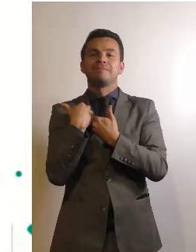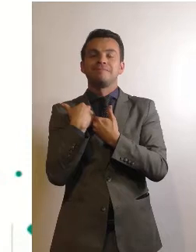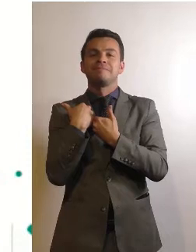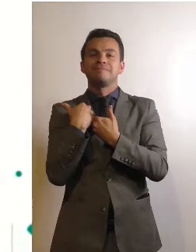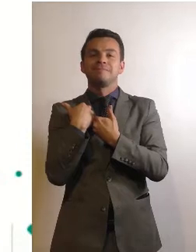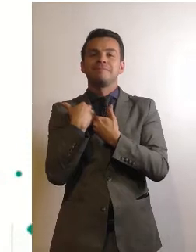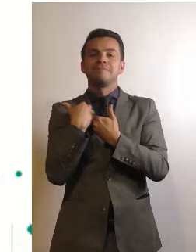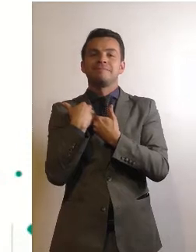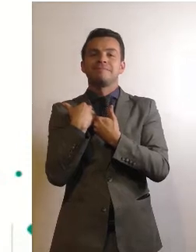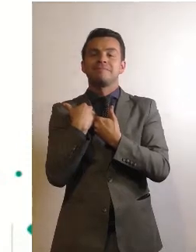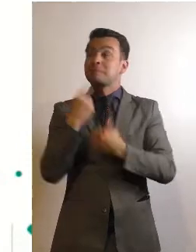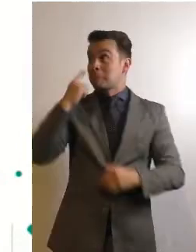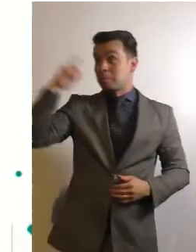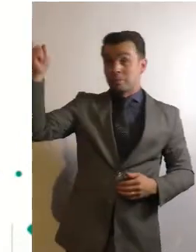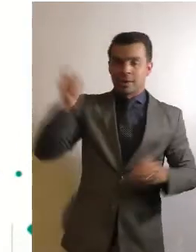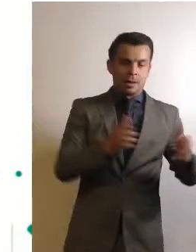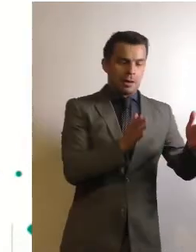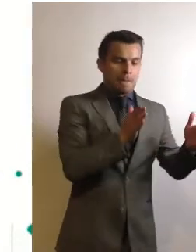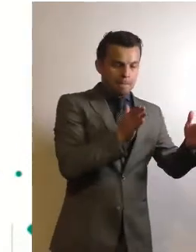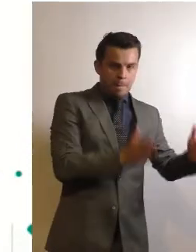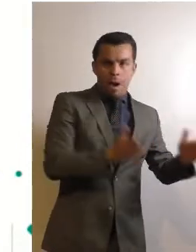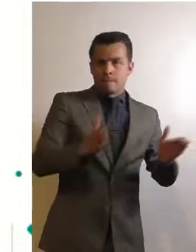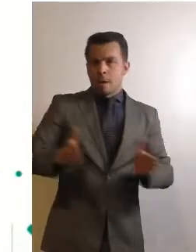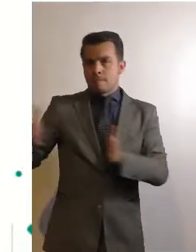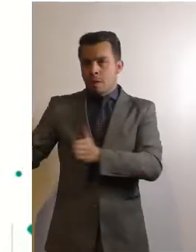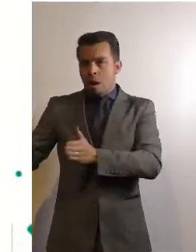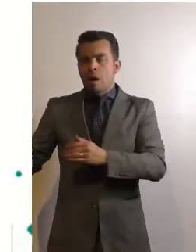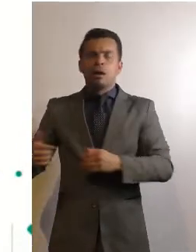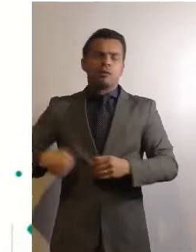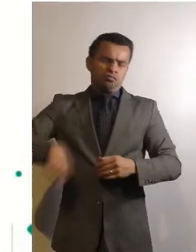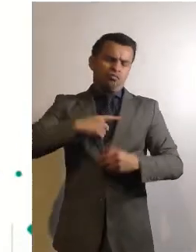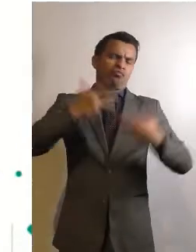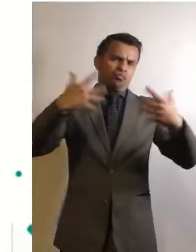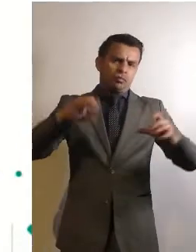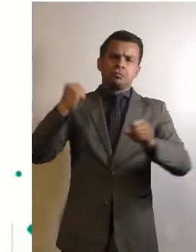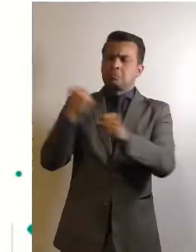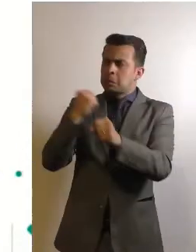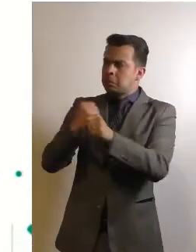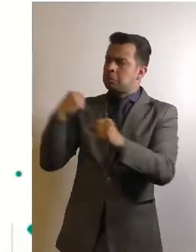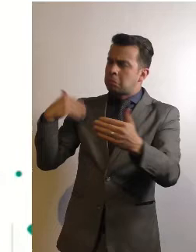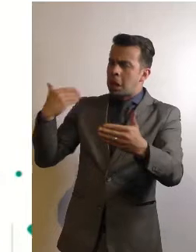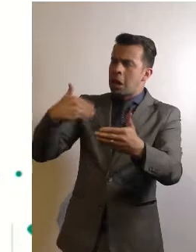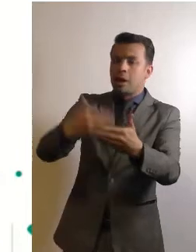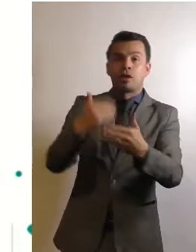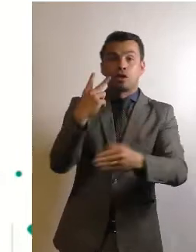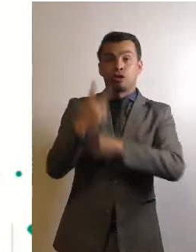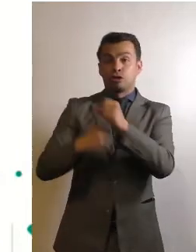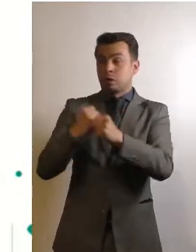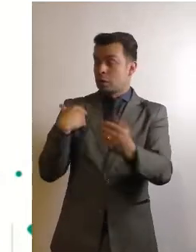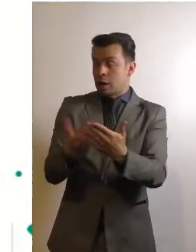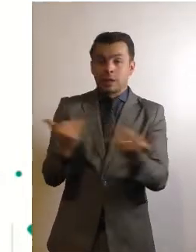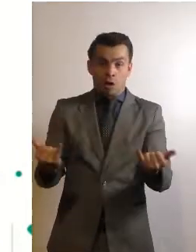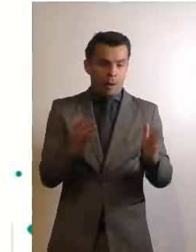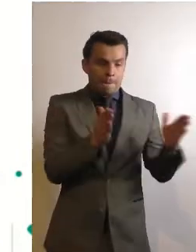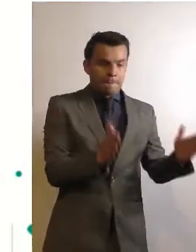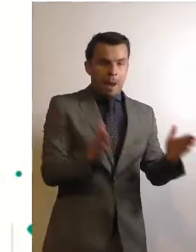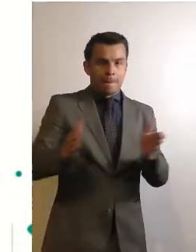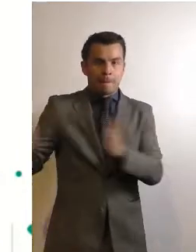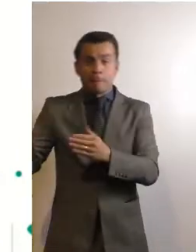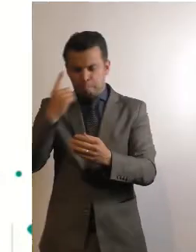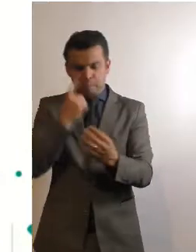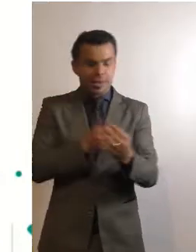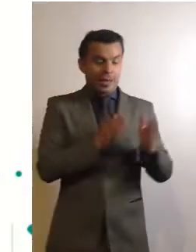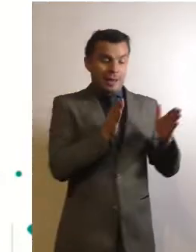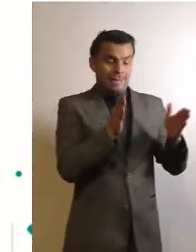Estas son las fases por las cuales hemos transcurrido en el transcurso de estos 2 años. La primera fase, en donde